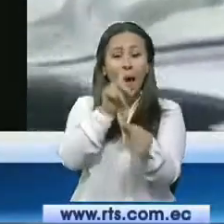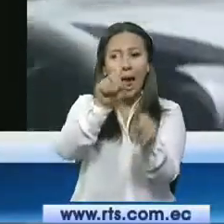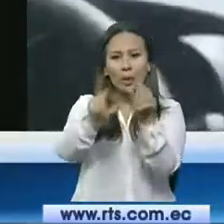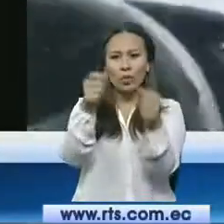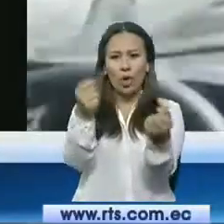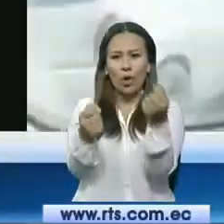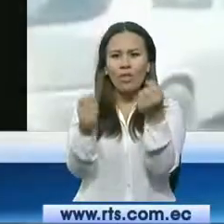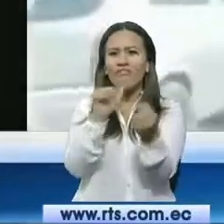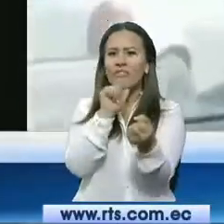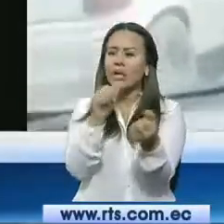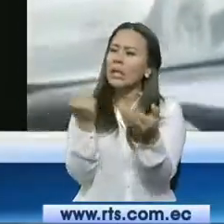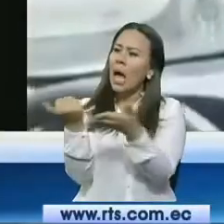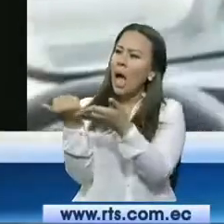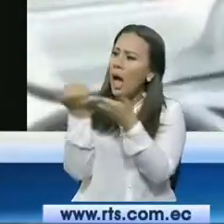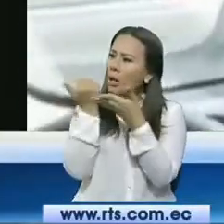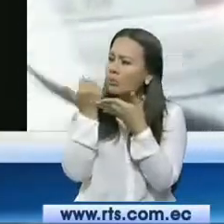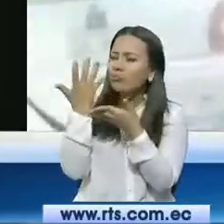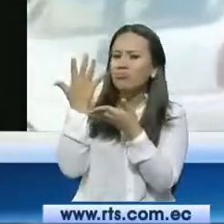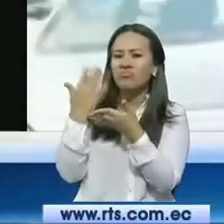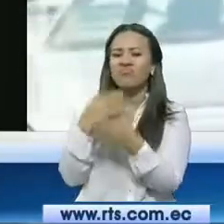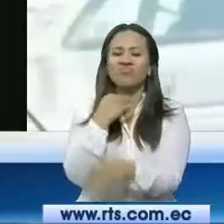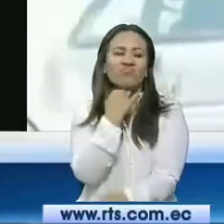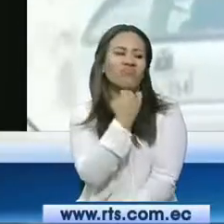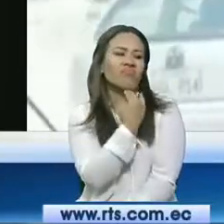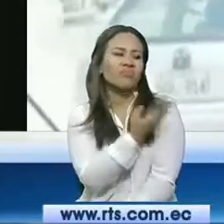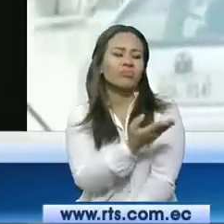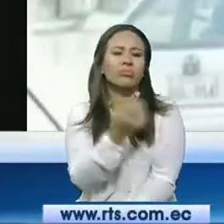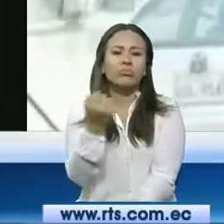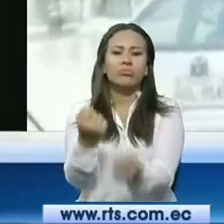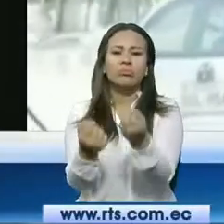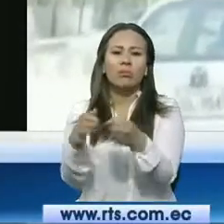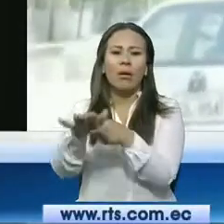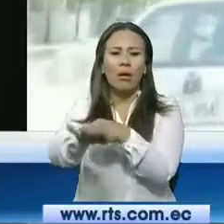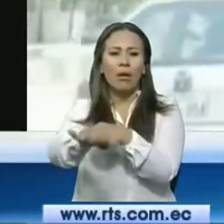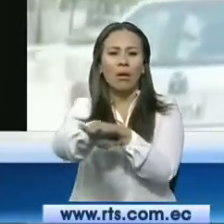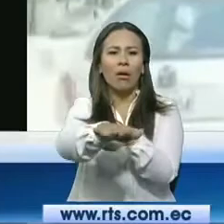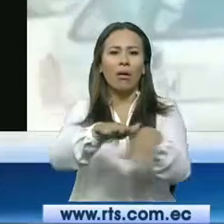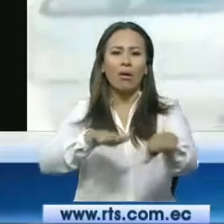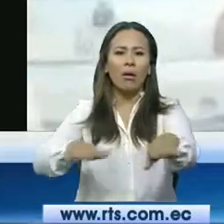no facilitaron el paso de los uniformados.